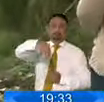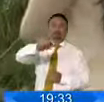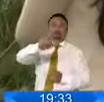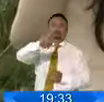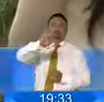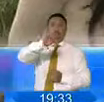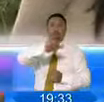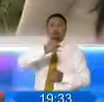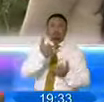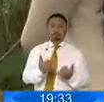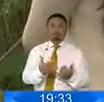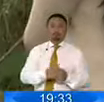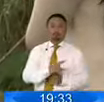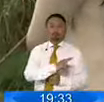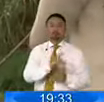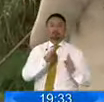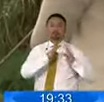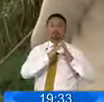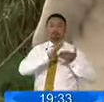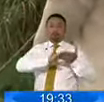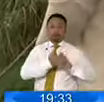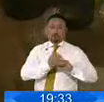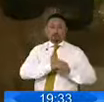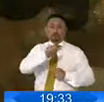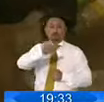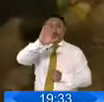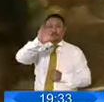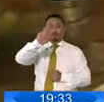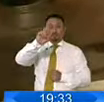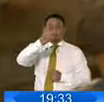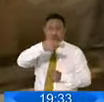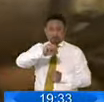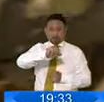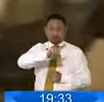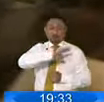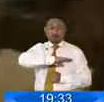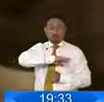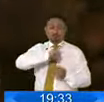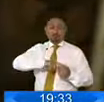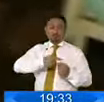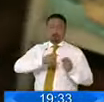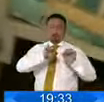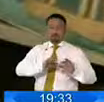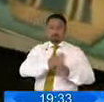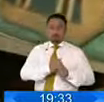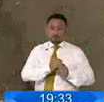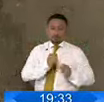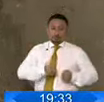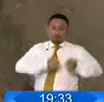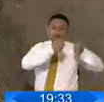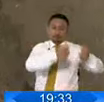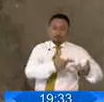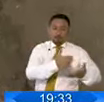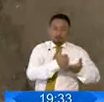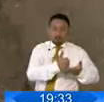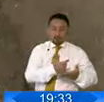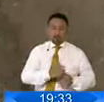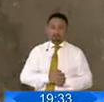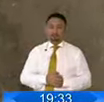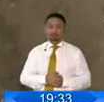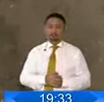hijo fueron acogidos en la casa comunal del barrio de Atacucho y el municipio de Quito. A través de la Secretaría de Seguridad le hizo llegar un kit de ayuda